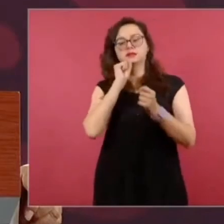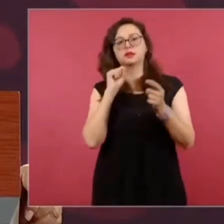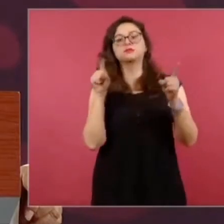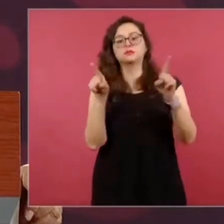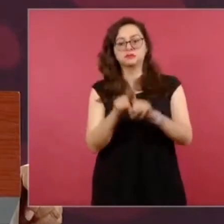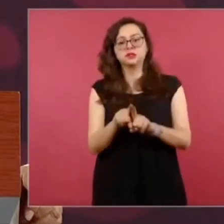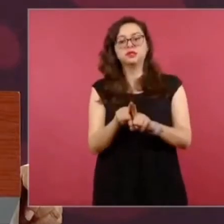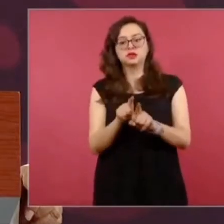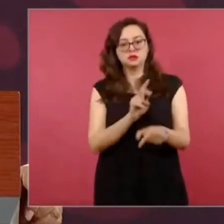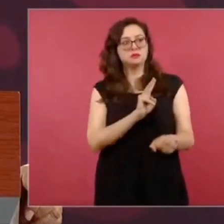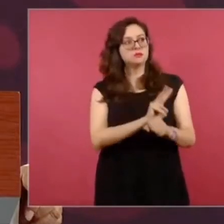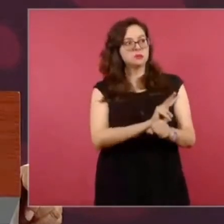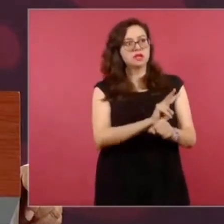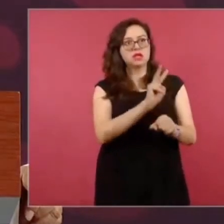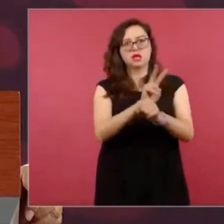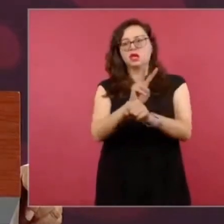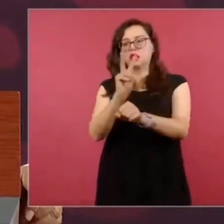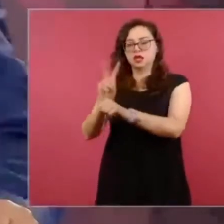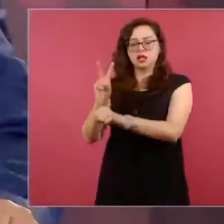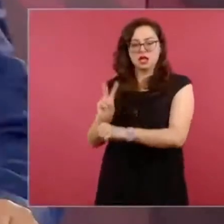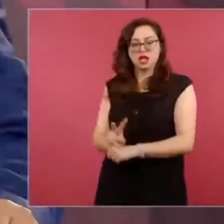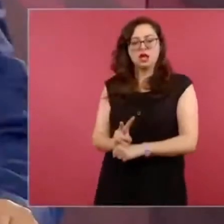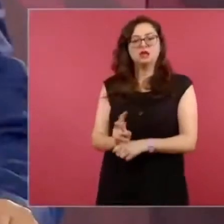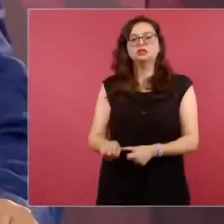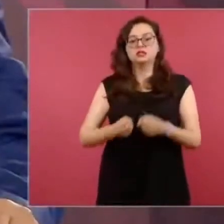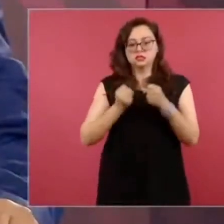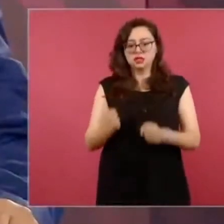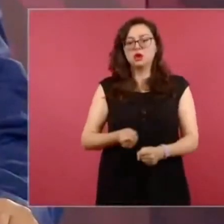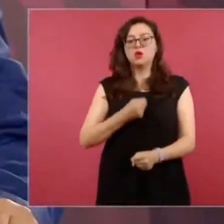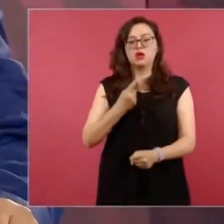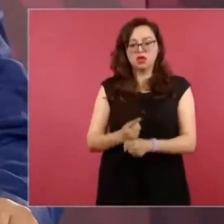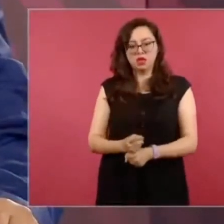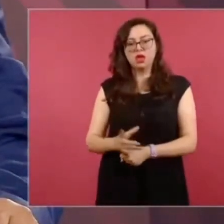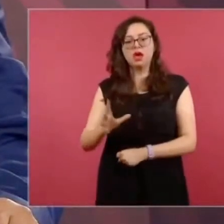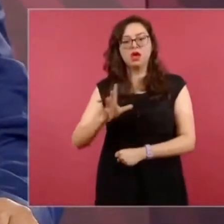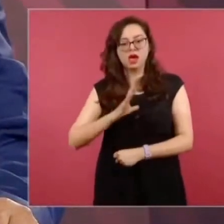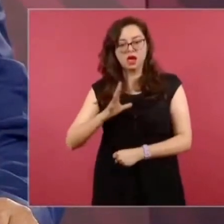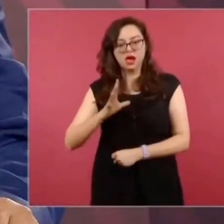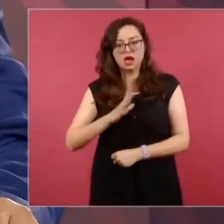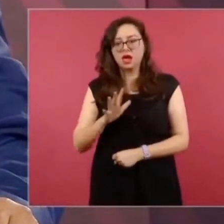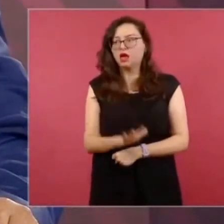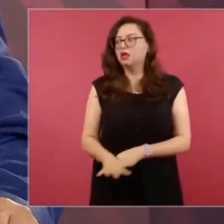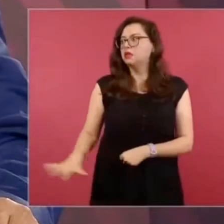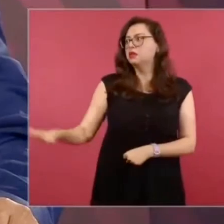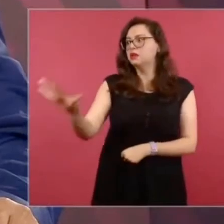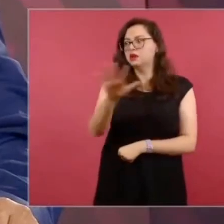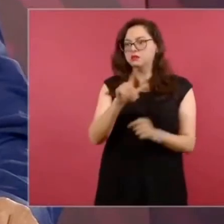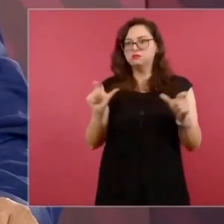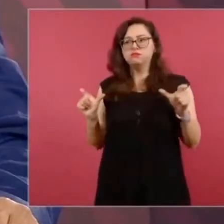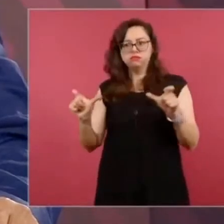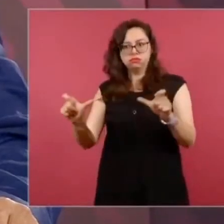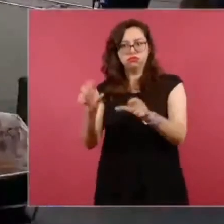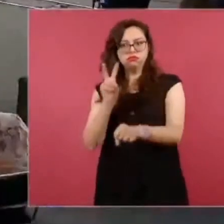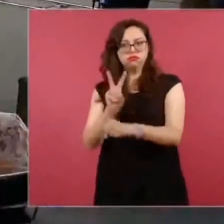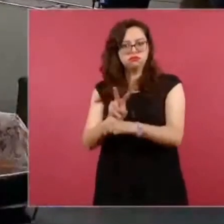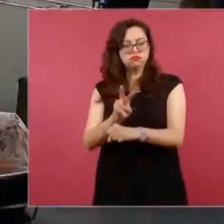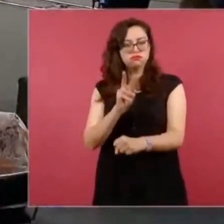en el manejo de la seguridad nacional, de la seguridad pública,